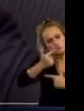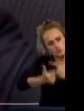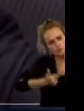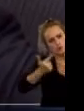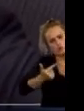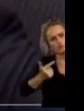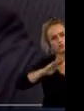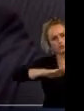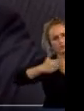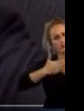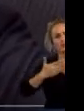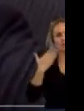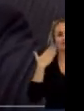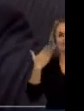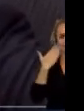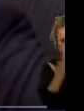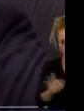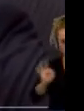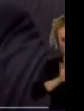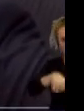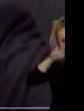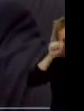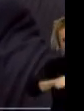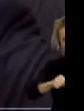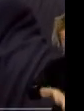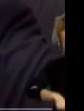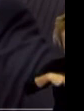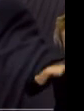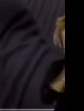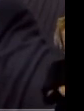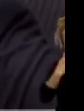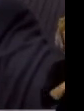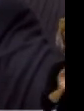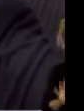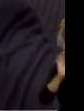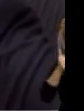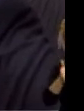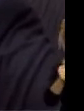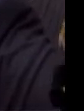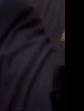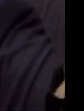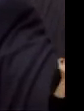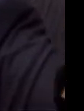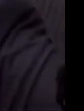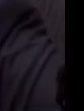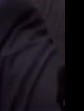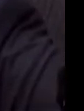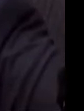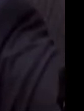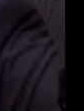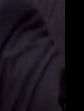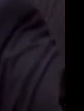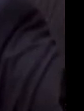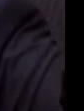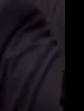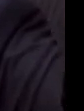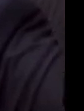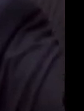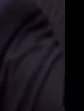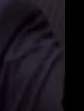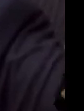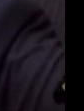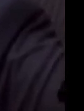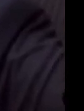campesinos tuvieran la posibilidad de vivir mejor, transformando el producto de la